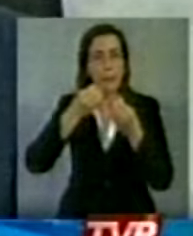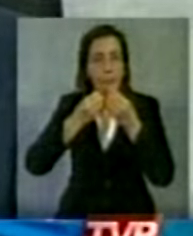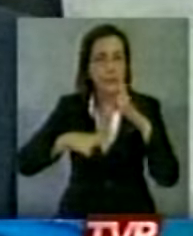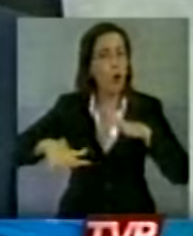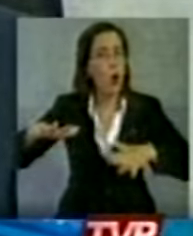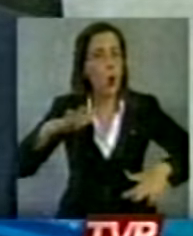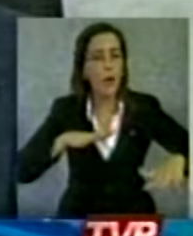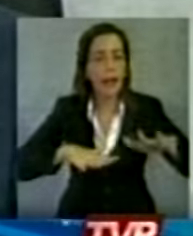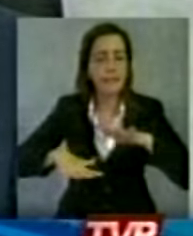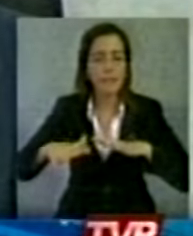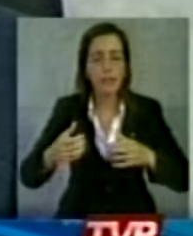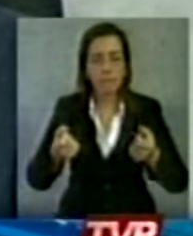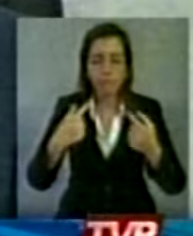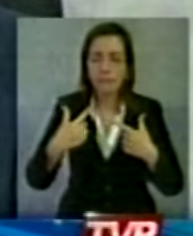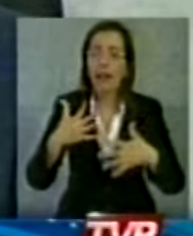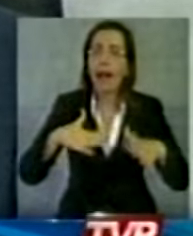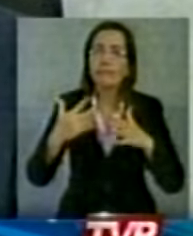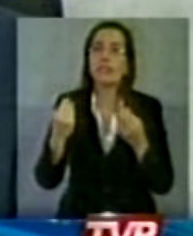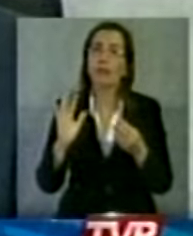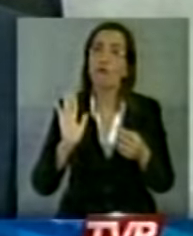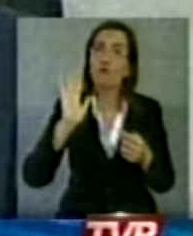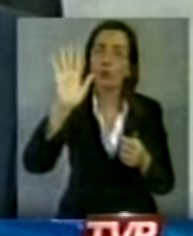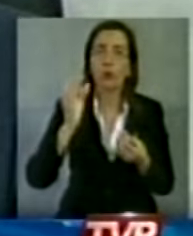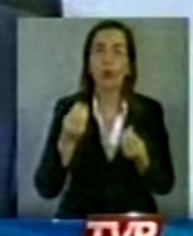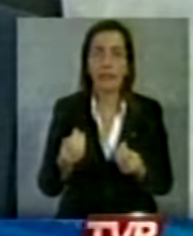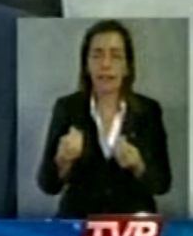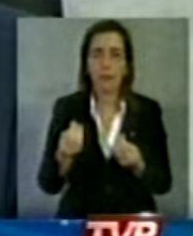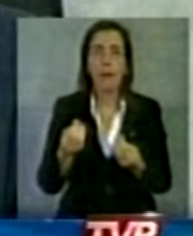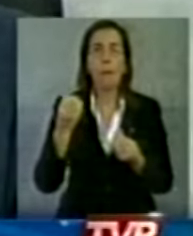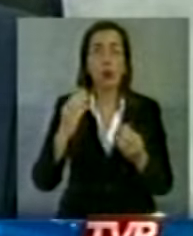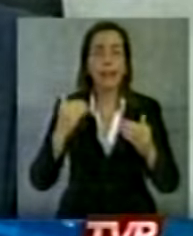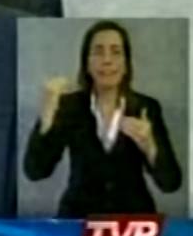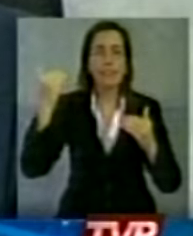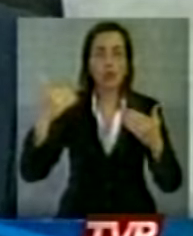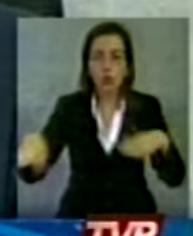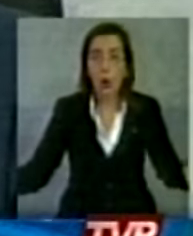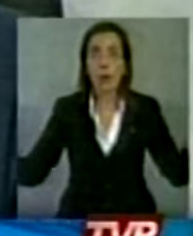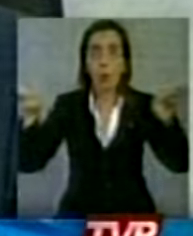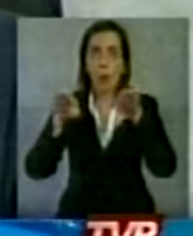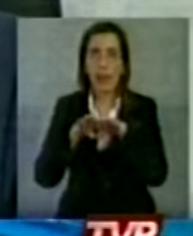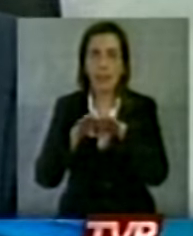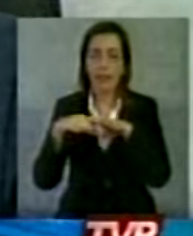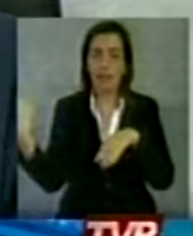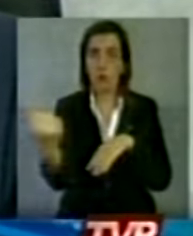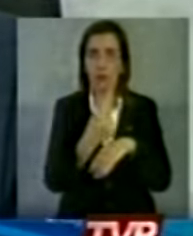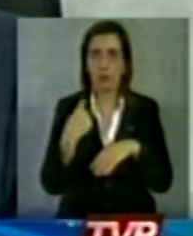organizar nuestras políticas hacia el futuro de desarrollo en equidad que